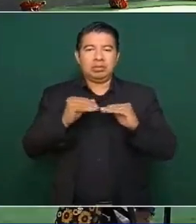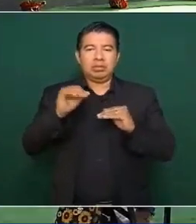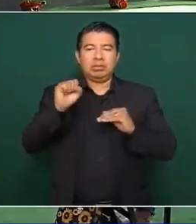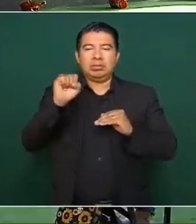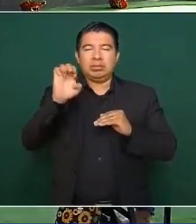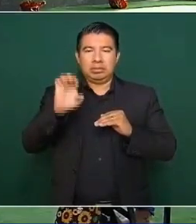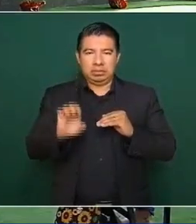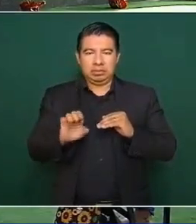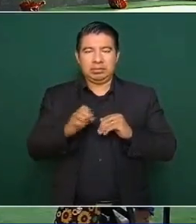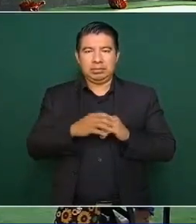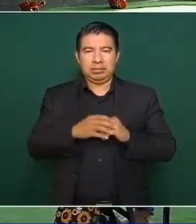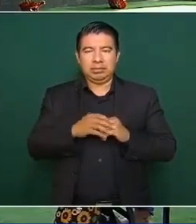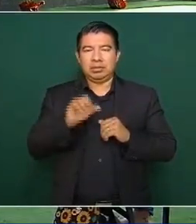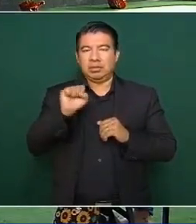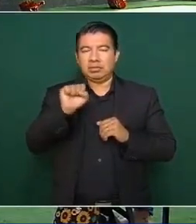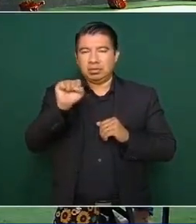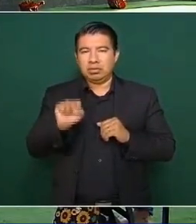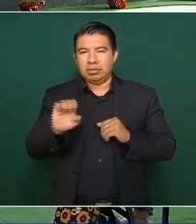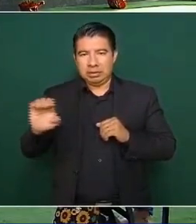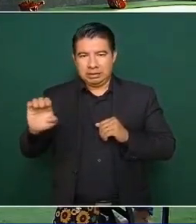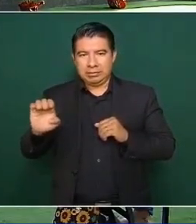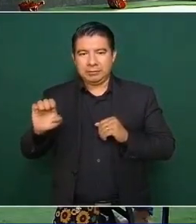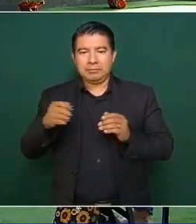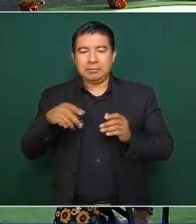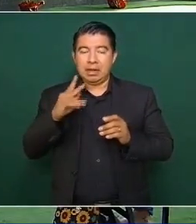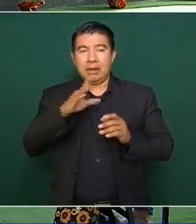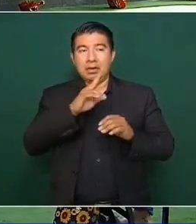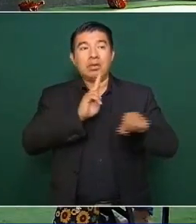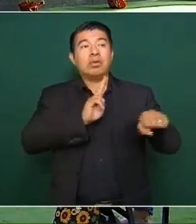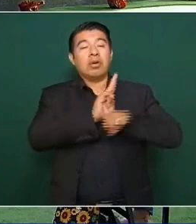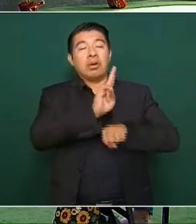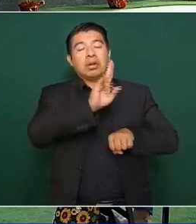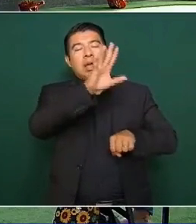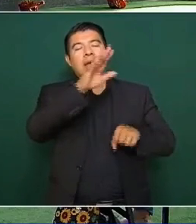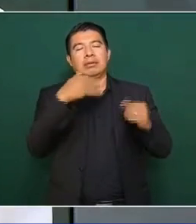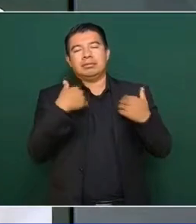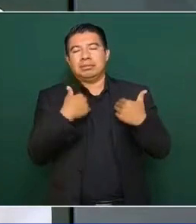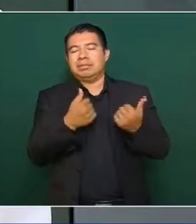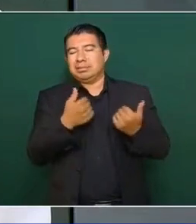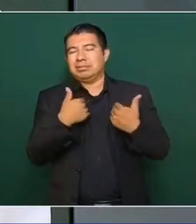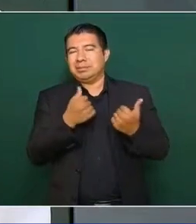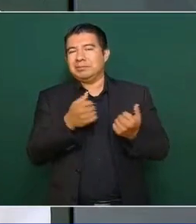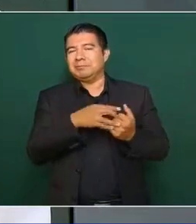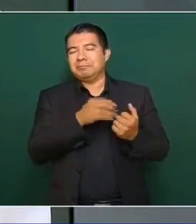lo entienden en el centro, porque ¿cómo se desarrolló el norte?